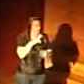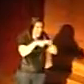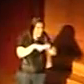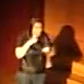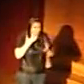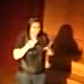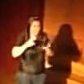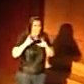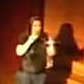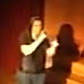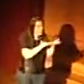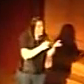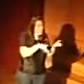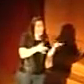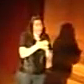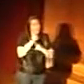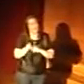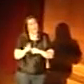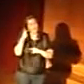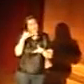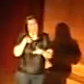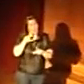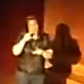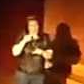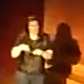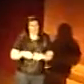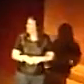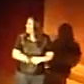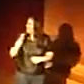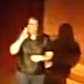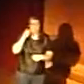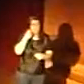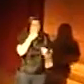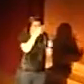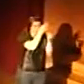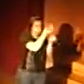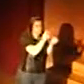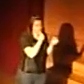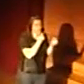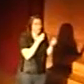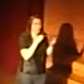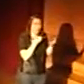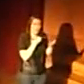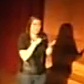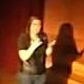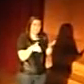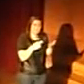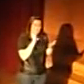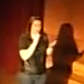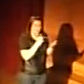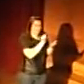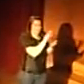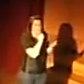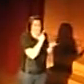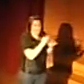este caso está en palacio pero que pueden ver también esa mayor indefinición y no tiene desde luego la jugosidad de las arquitecturas